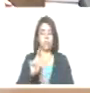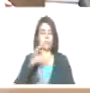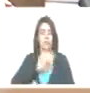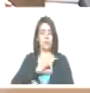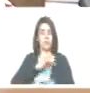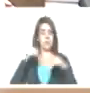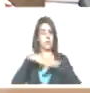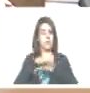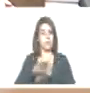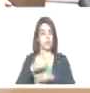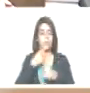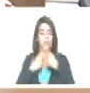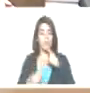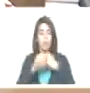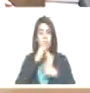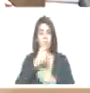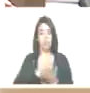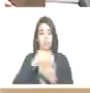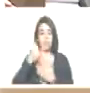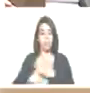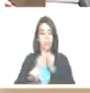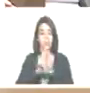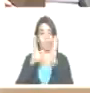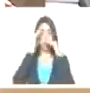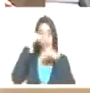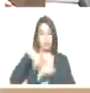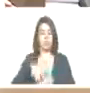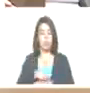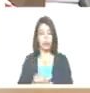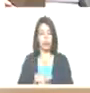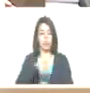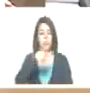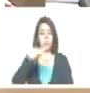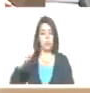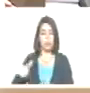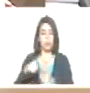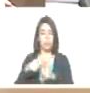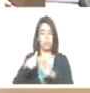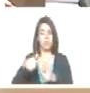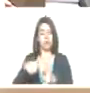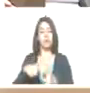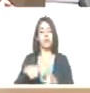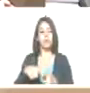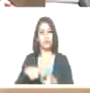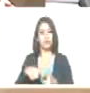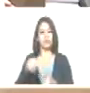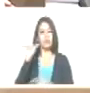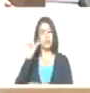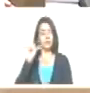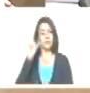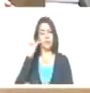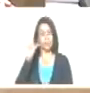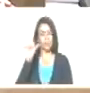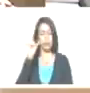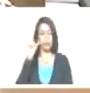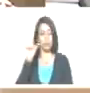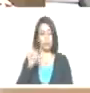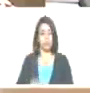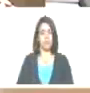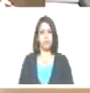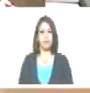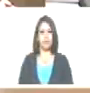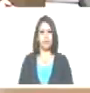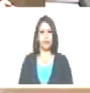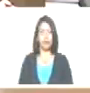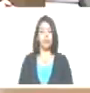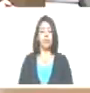remite el informe del proyecto de ley de atención integral para las personas con trastornos del espectro autista,